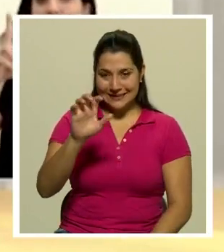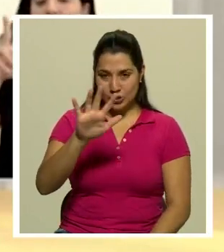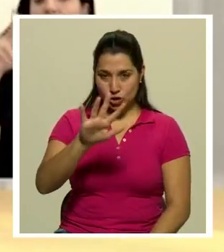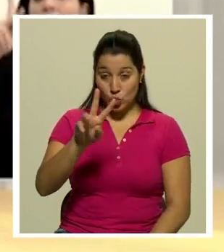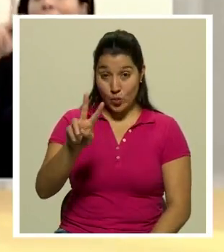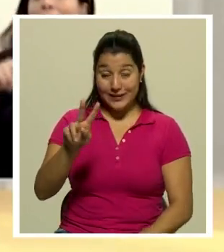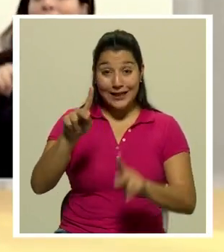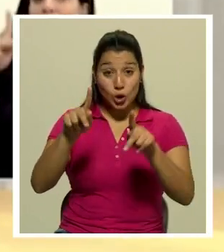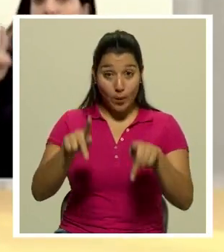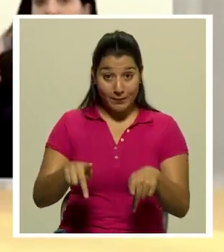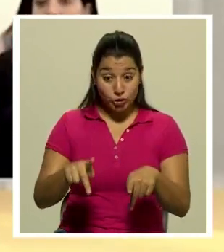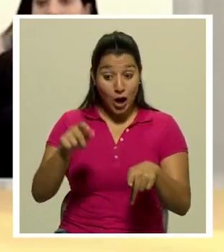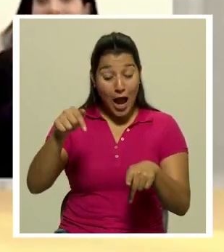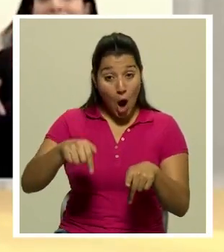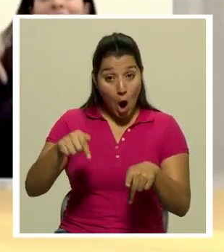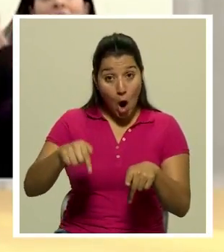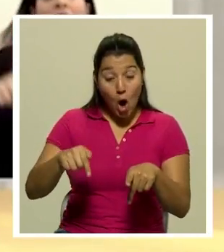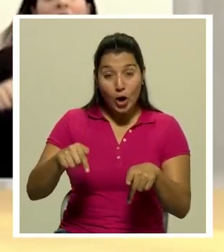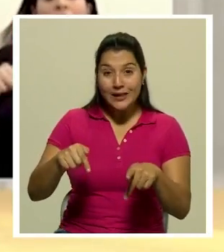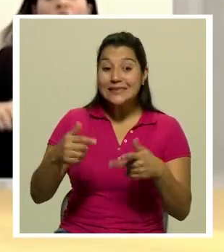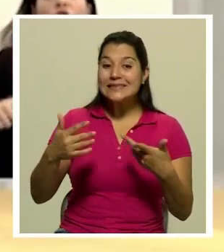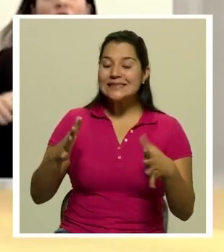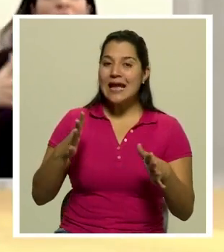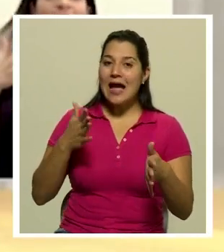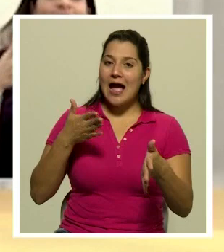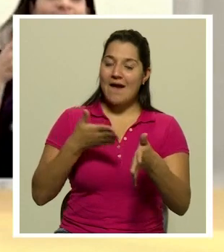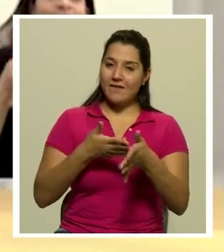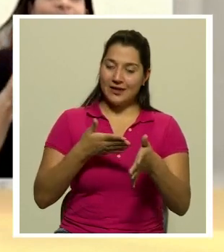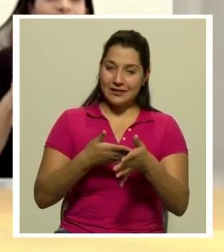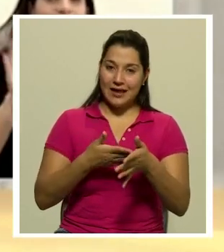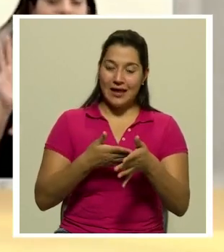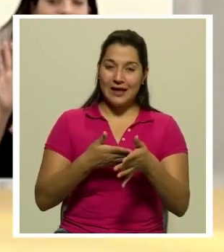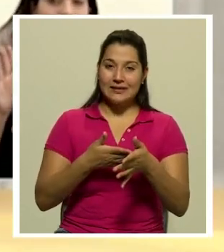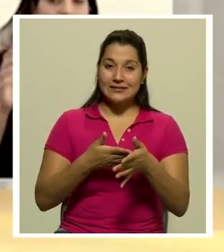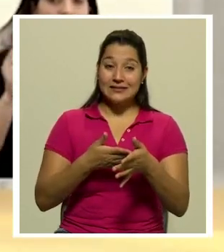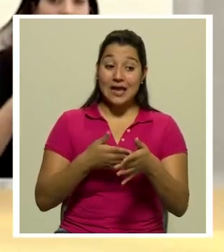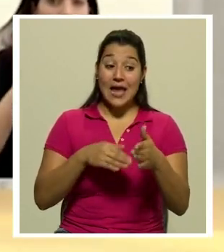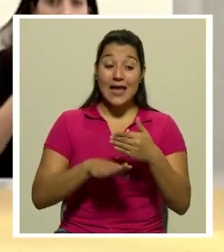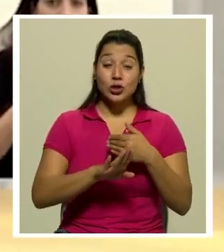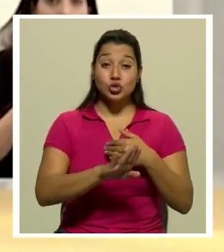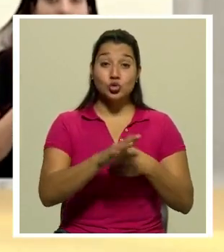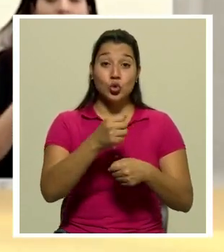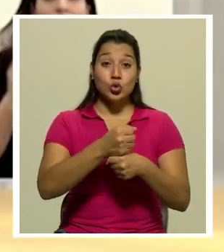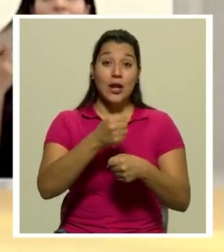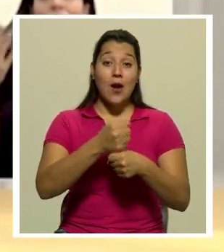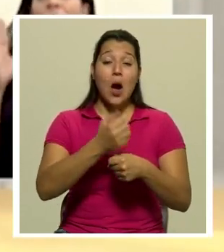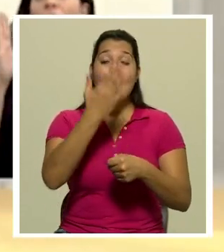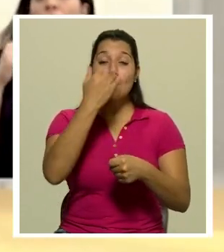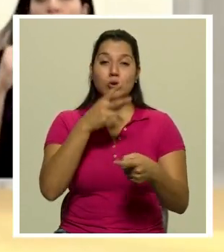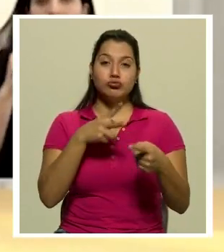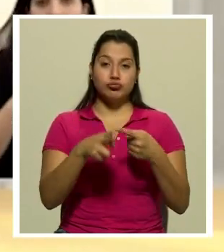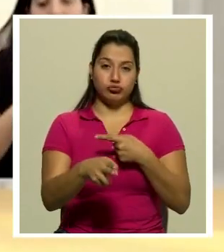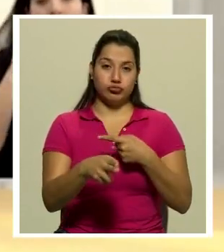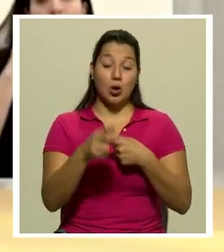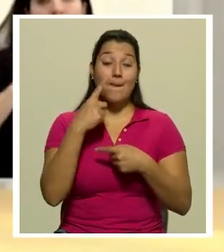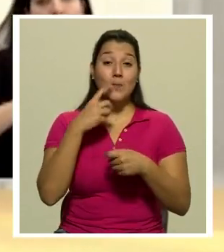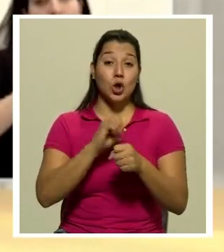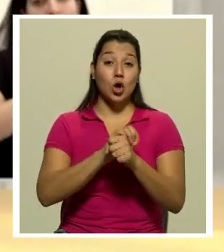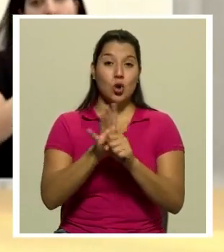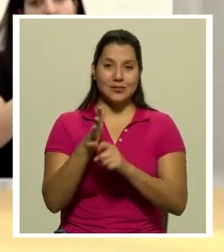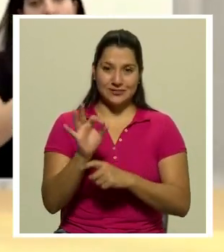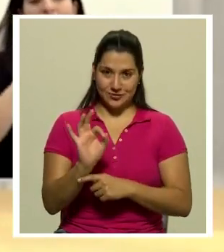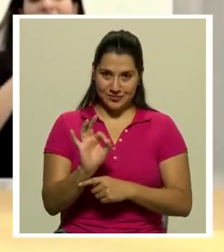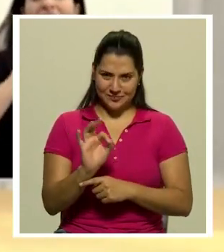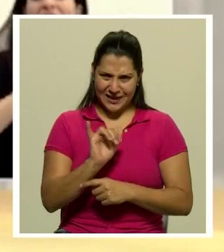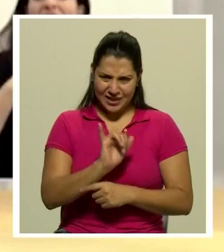129.652 personas las que hoy se han visto con afectación laboral en términos de desempleo por el COVID-19. Esto